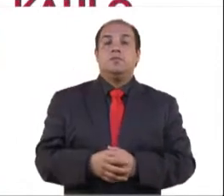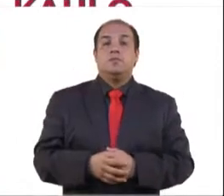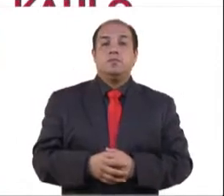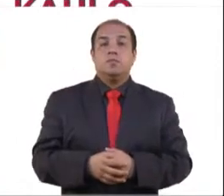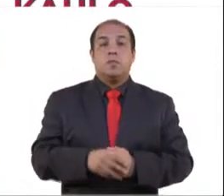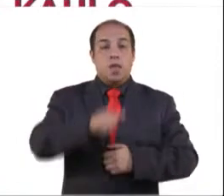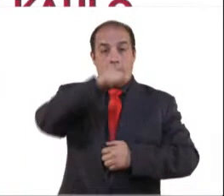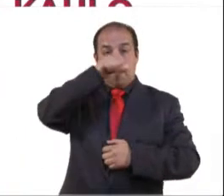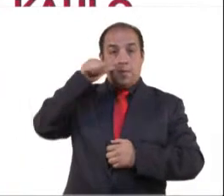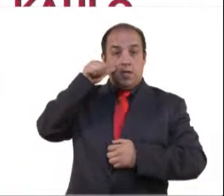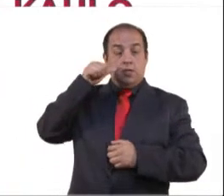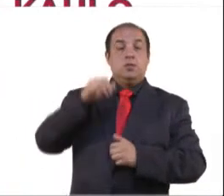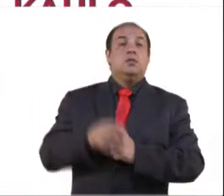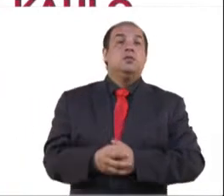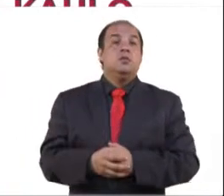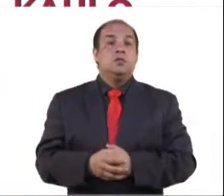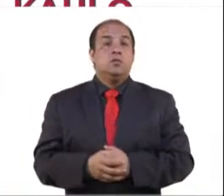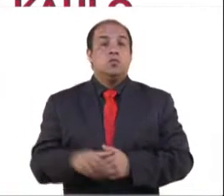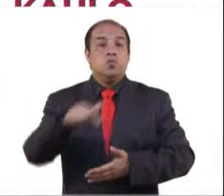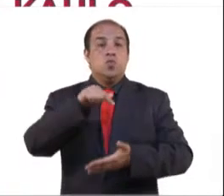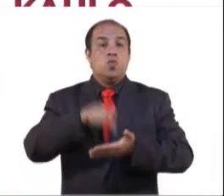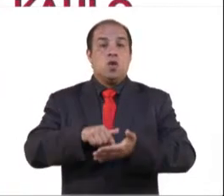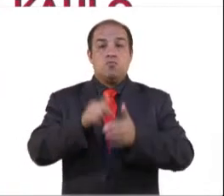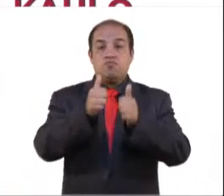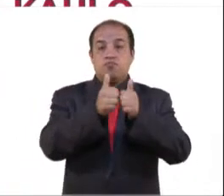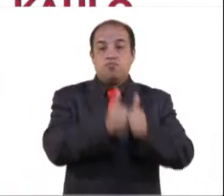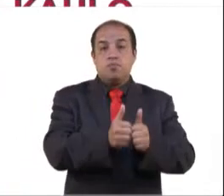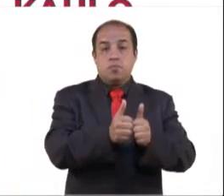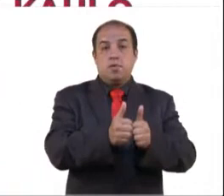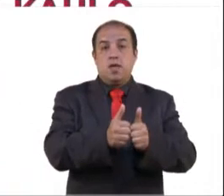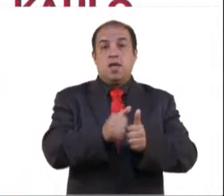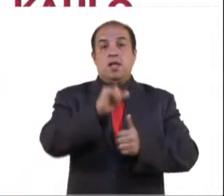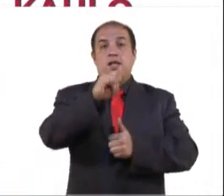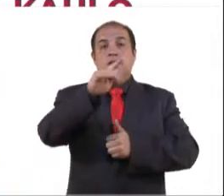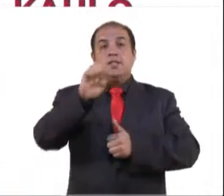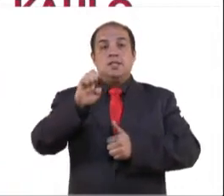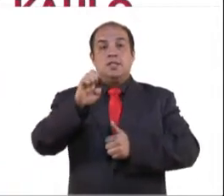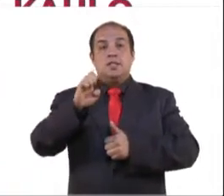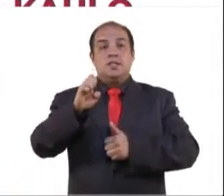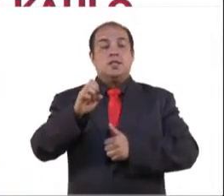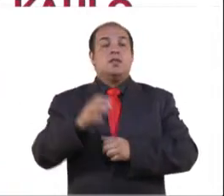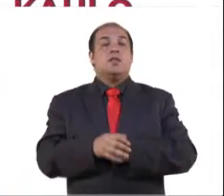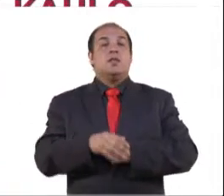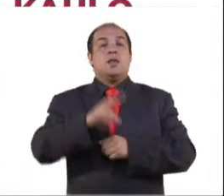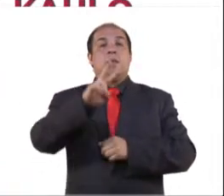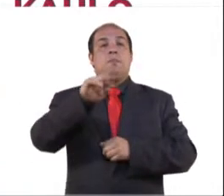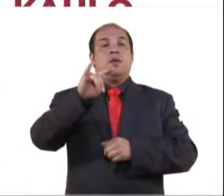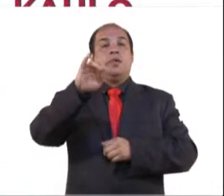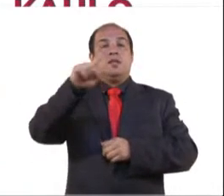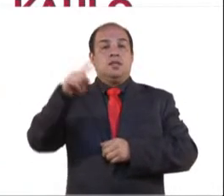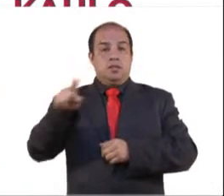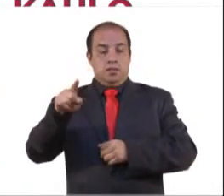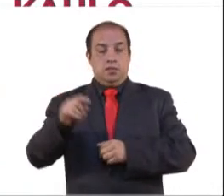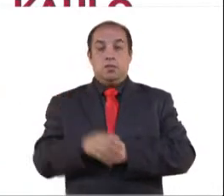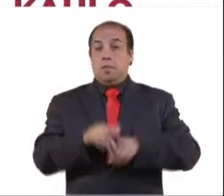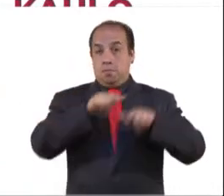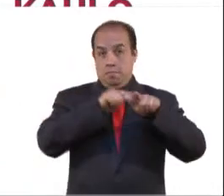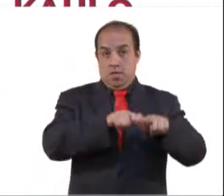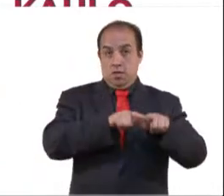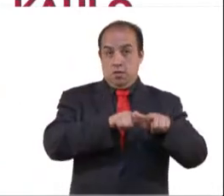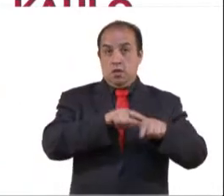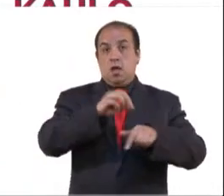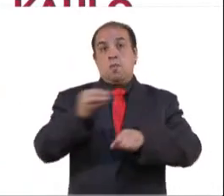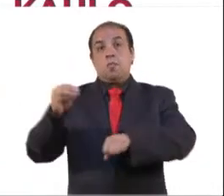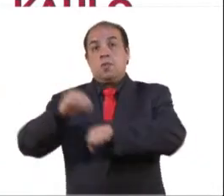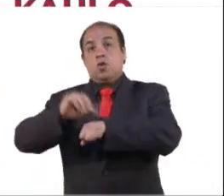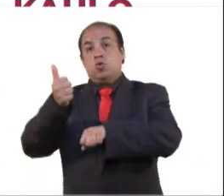En Benito Juárez, nuestra sede fija es el Superiste de Vértiz, ahí vamos a continuar, y vamos a agregar otras